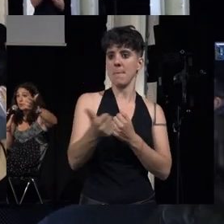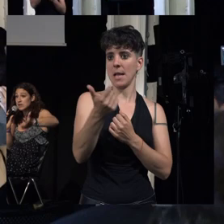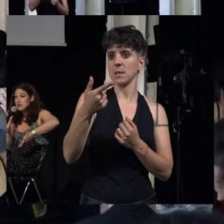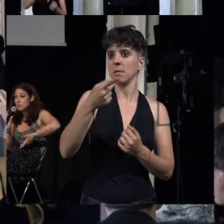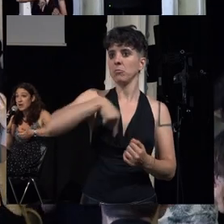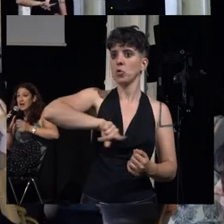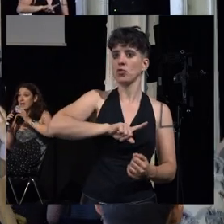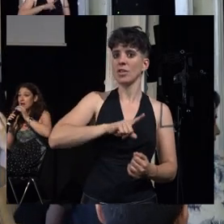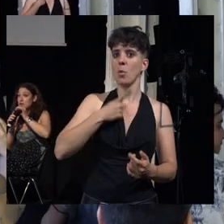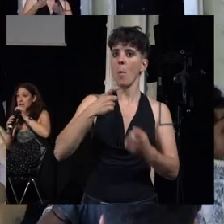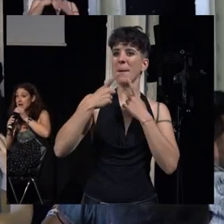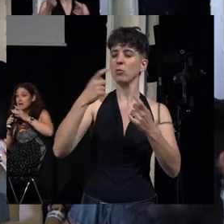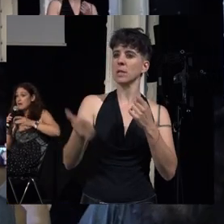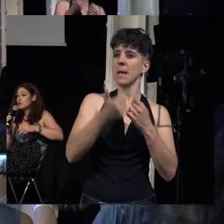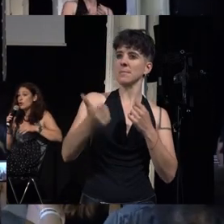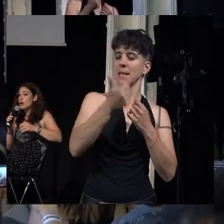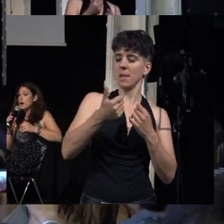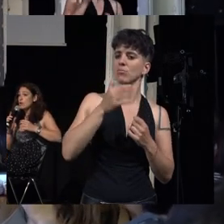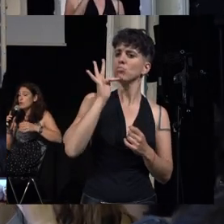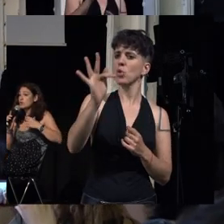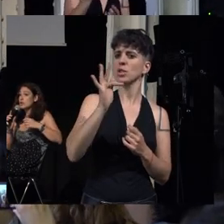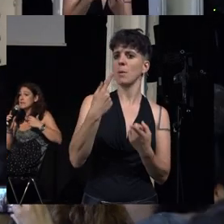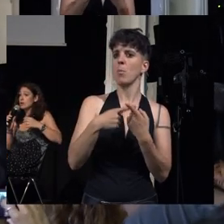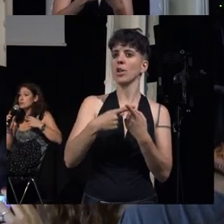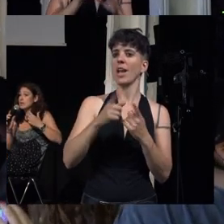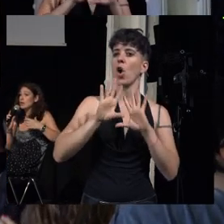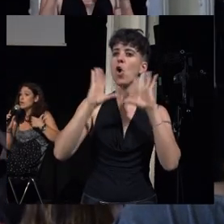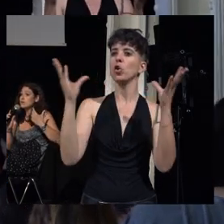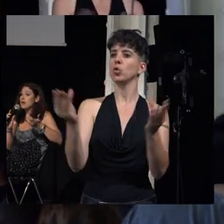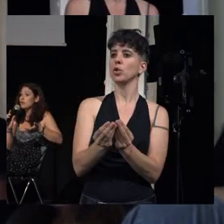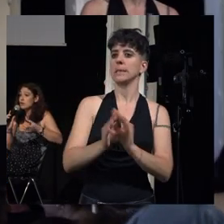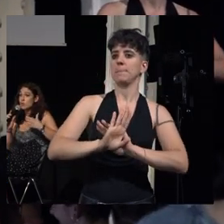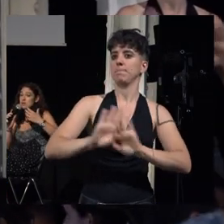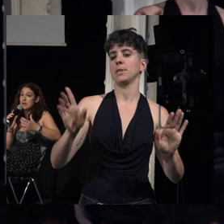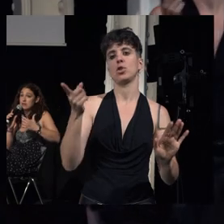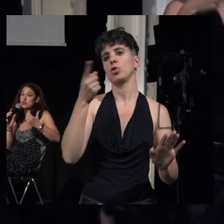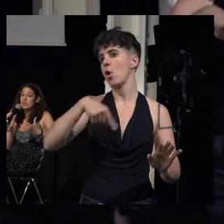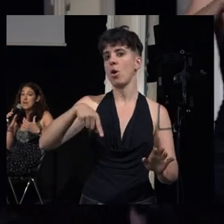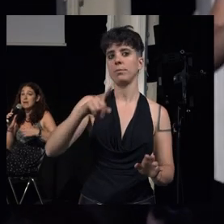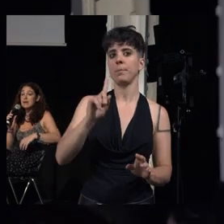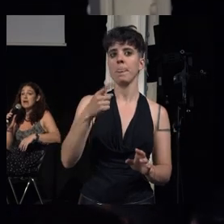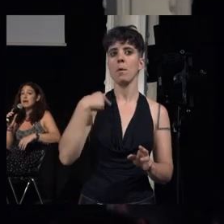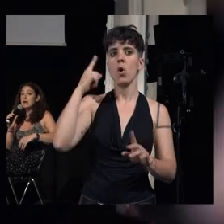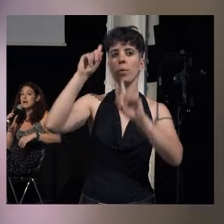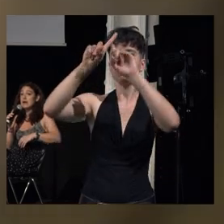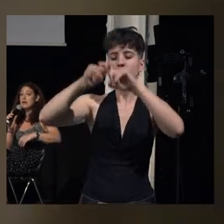muchas preguntas porque la idea no es llegar solo a conclusiones sino seguir cuestionándonos